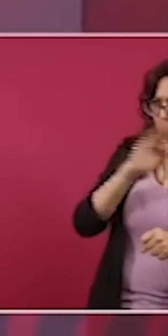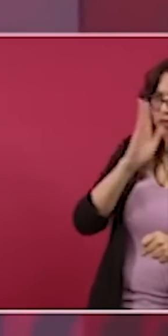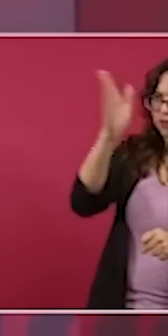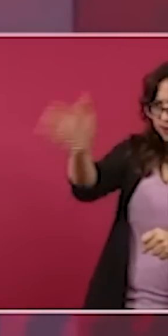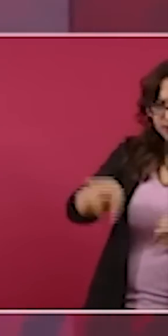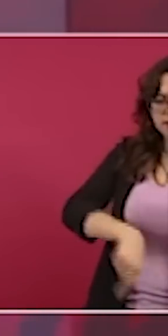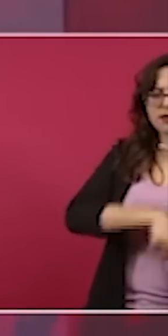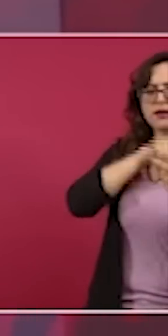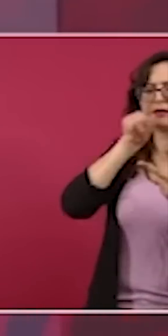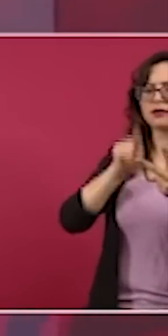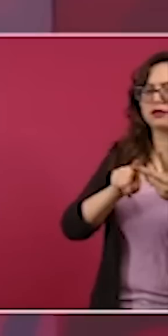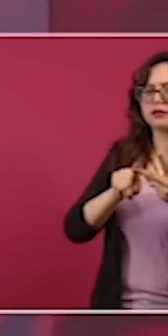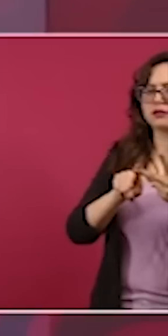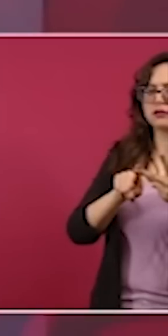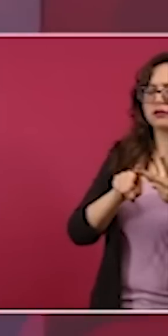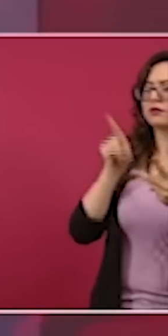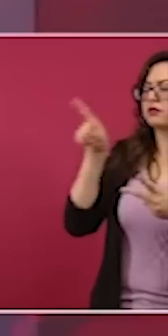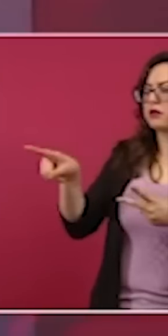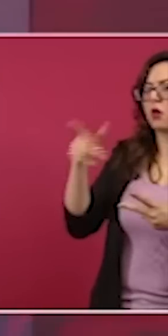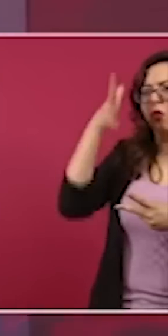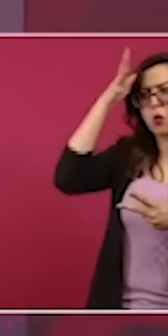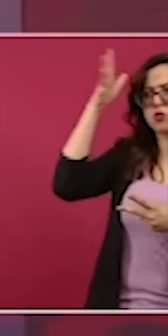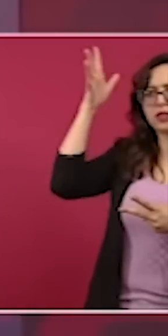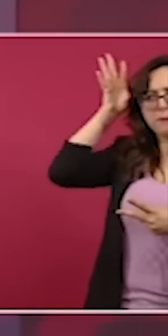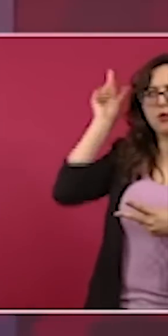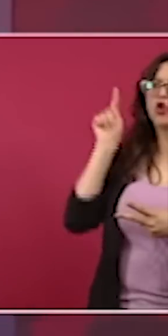o en la glorieta de Cuauhtémoc,